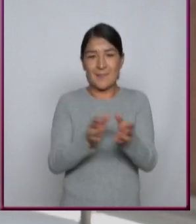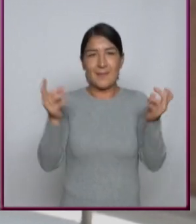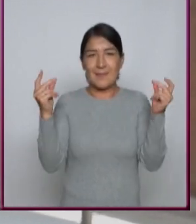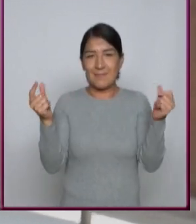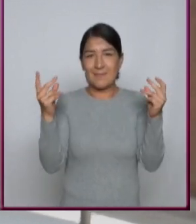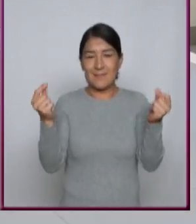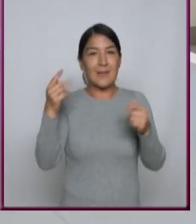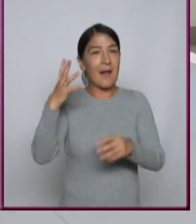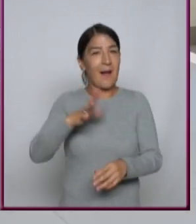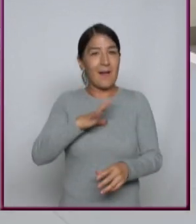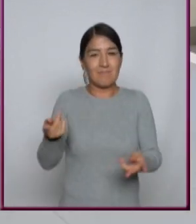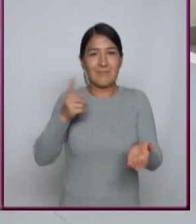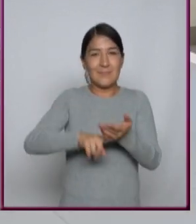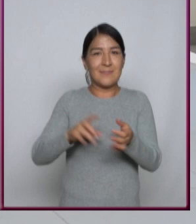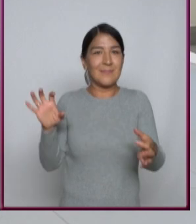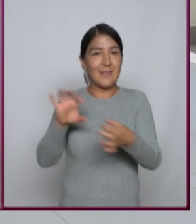chasquidos,